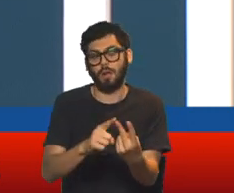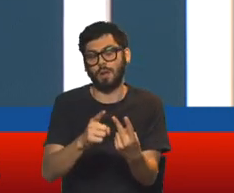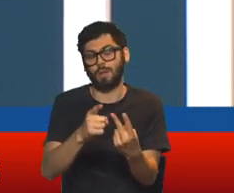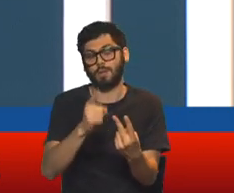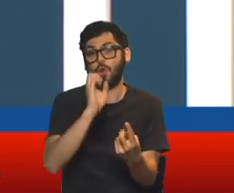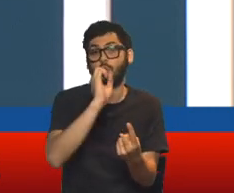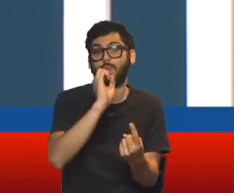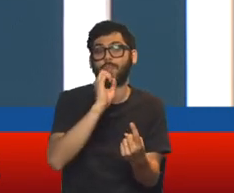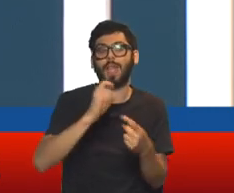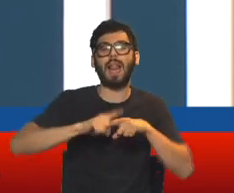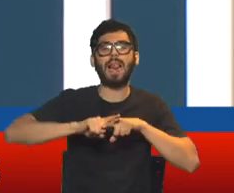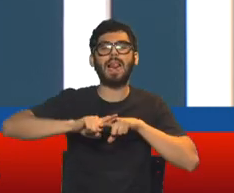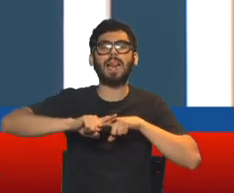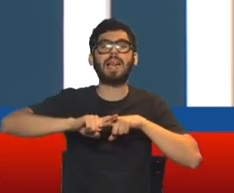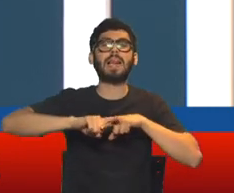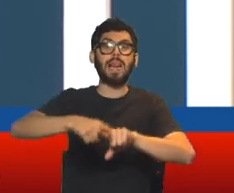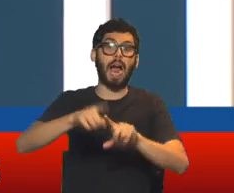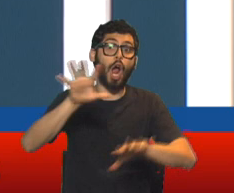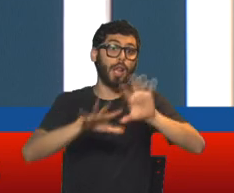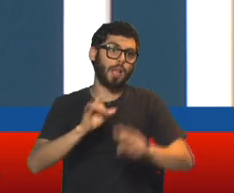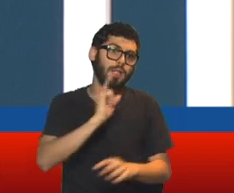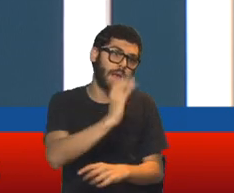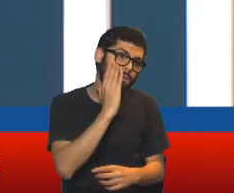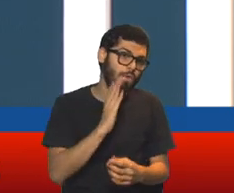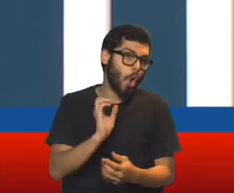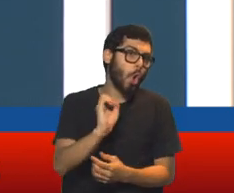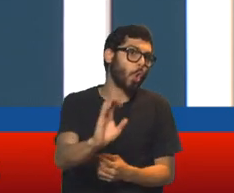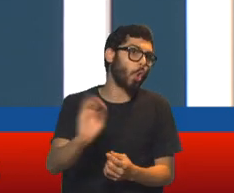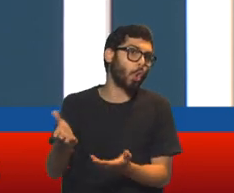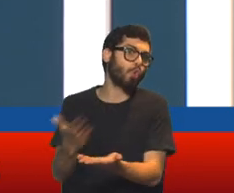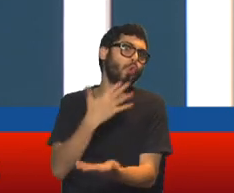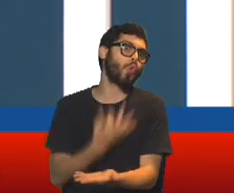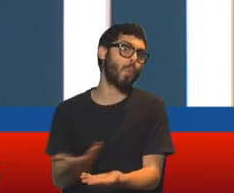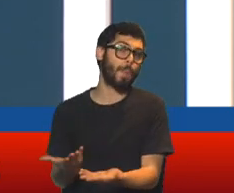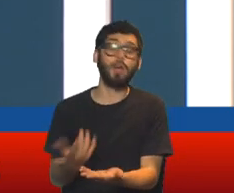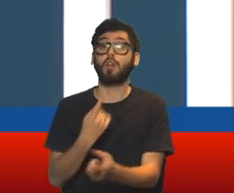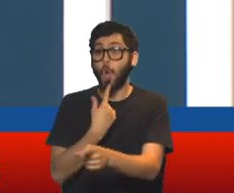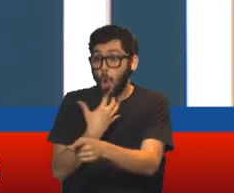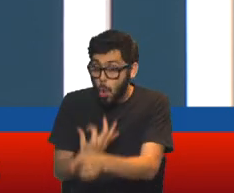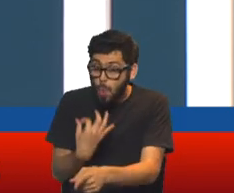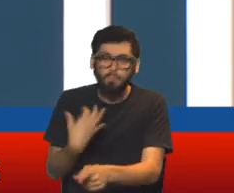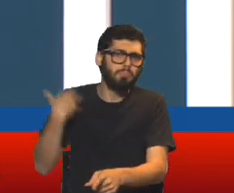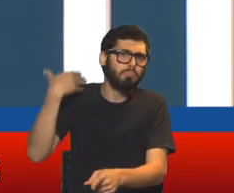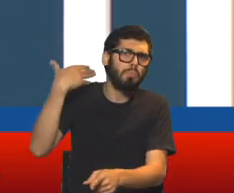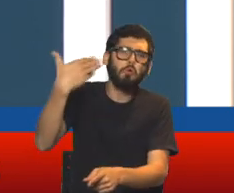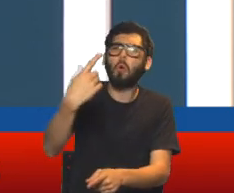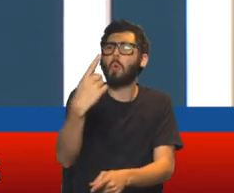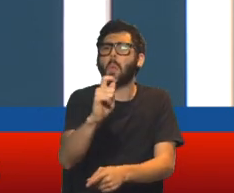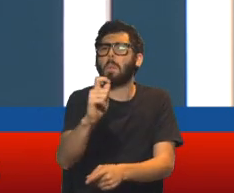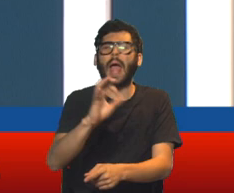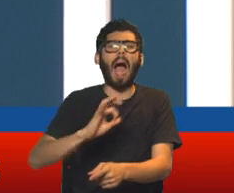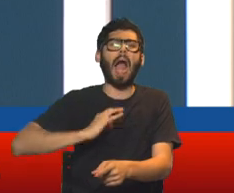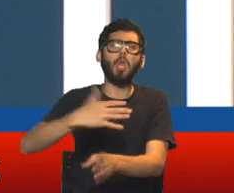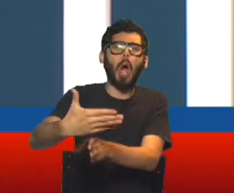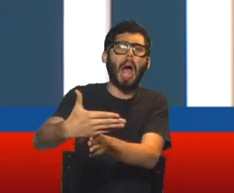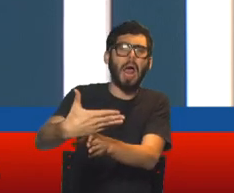los dirigentes de la Superliga, che, por favor, que los clubes cumplan con esto. Si cumplen y sale bien, nosotros vamos a flexibilizar en un mes, por ahí antes de fin de año. De